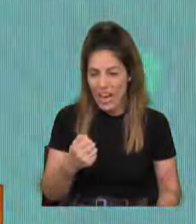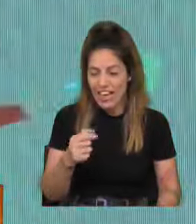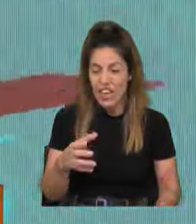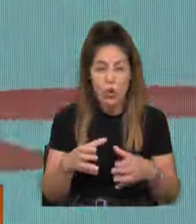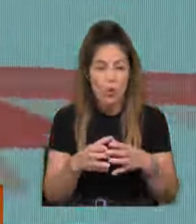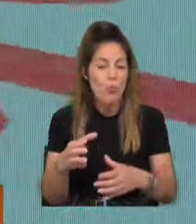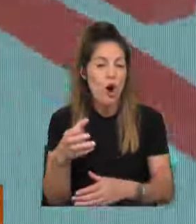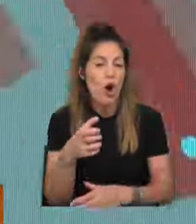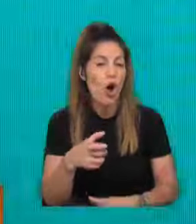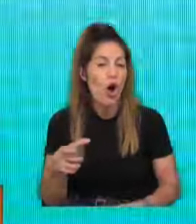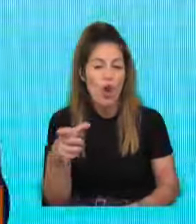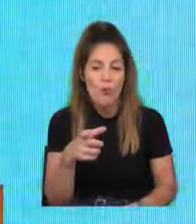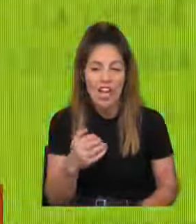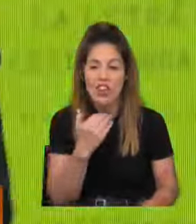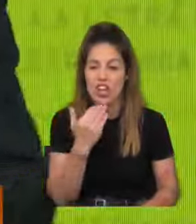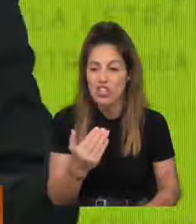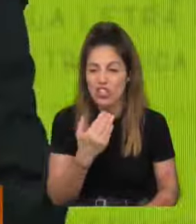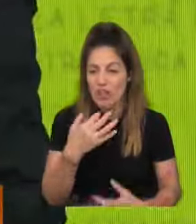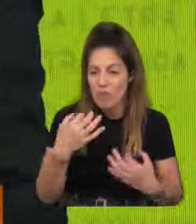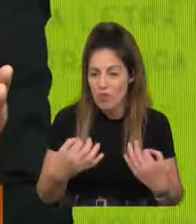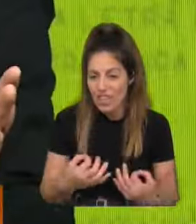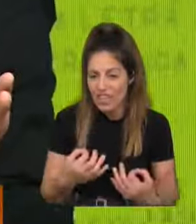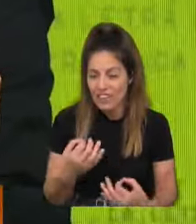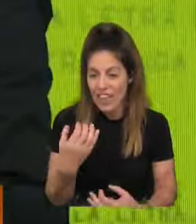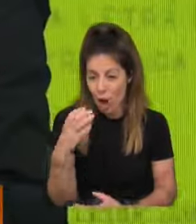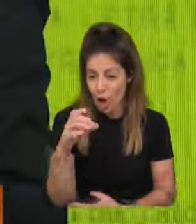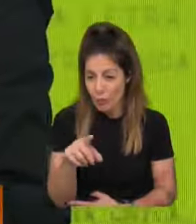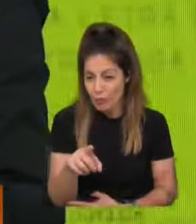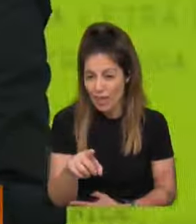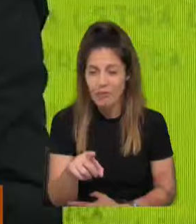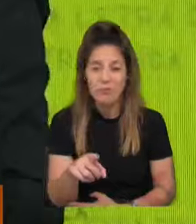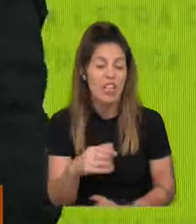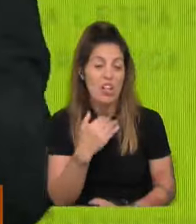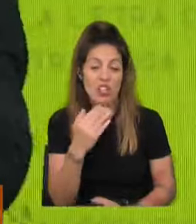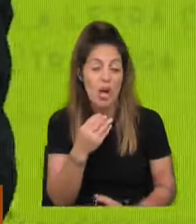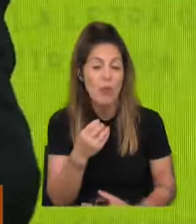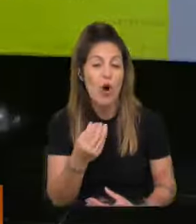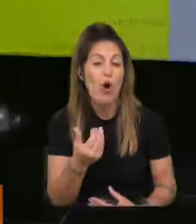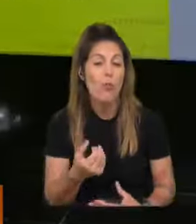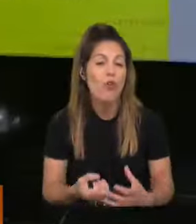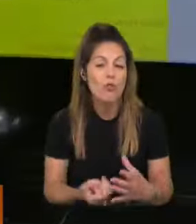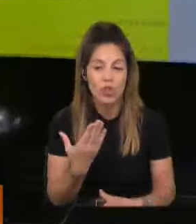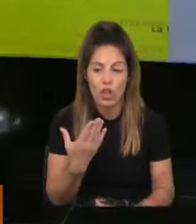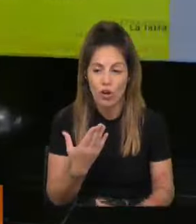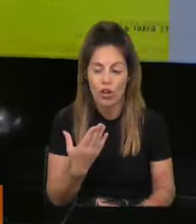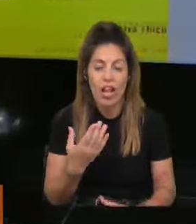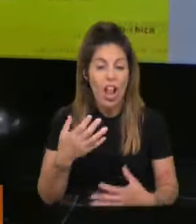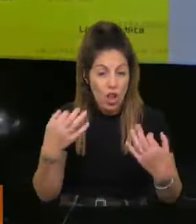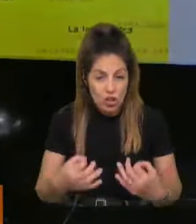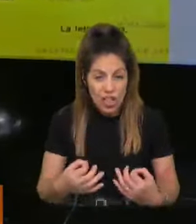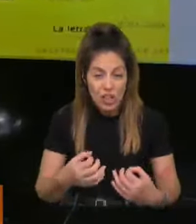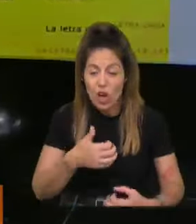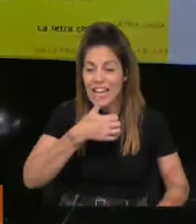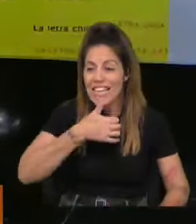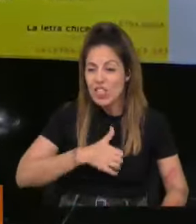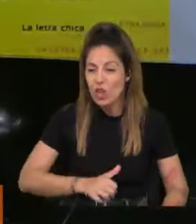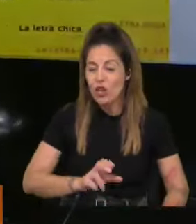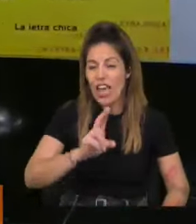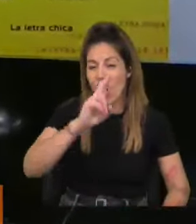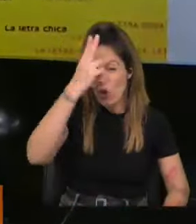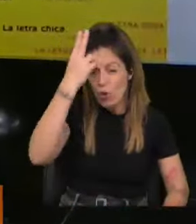bien cómo se fue configurando en fin Lo cierto es que en la historia del Uruguay la